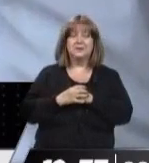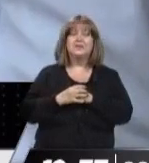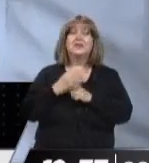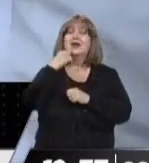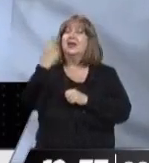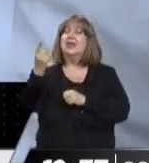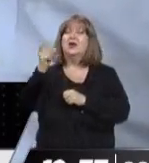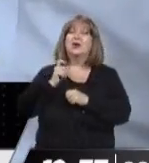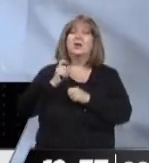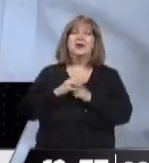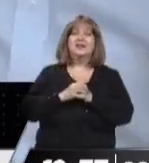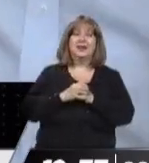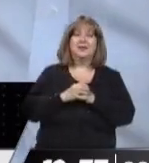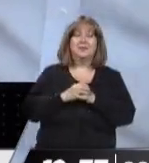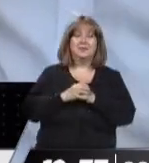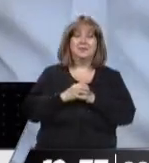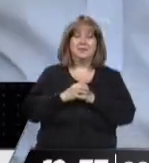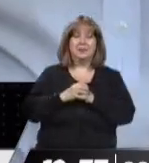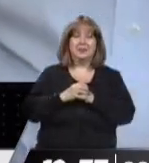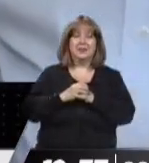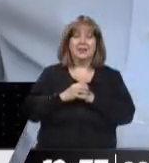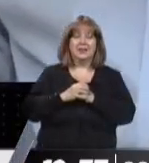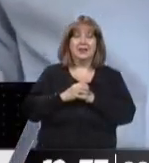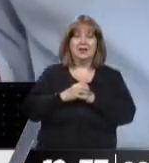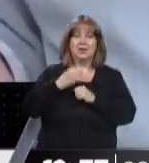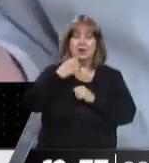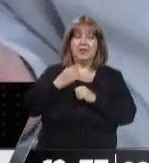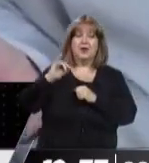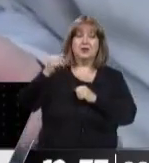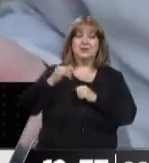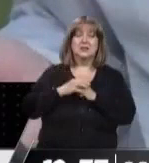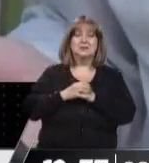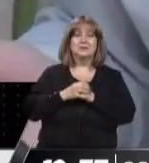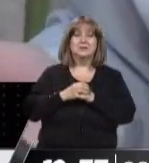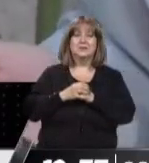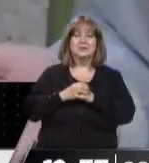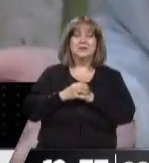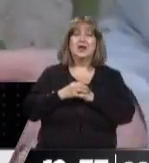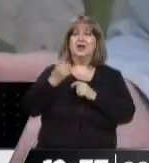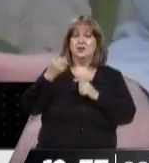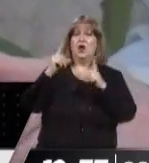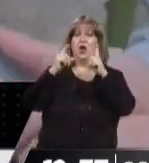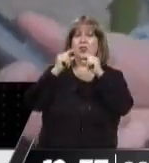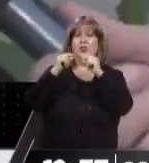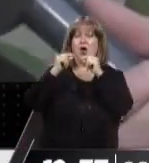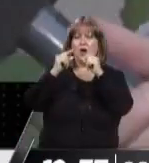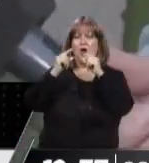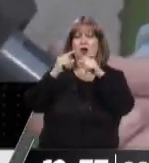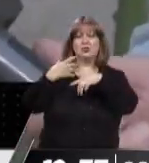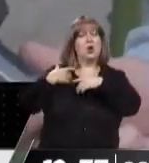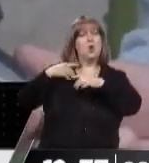te ha dicho? El de la enfermera también, sí. Él me ha sanado, también tiene una teta aquí, también me la ha